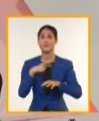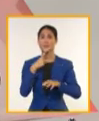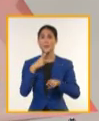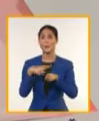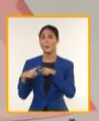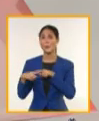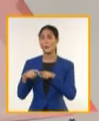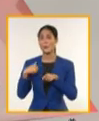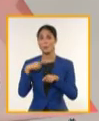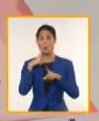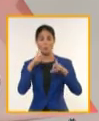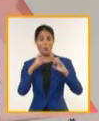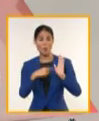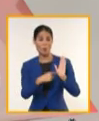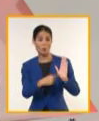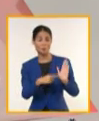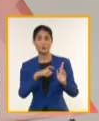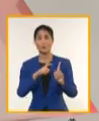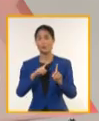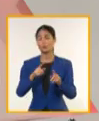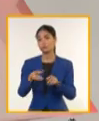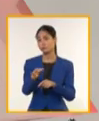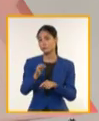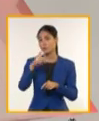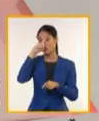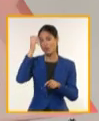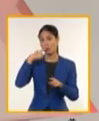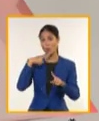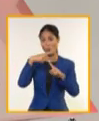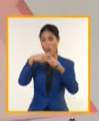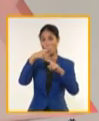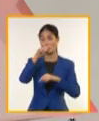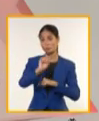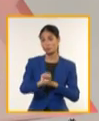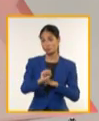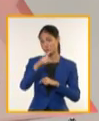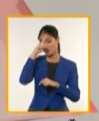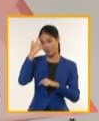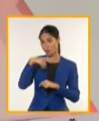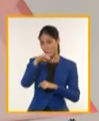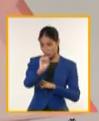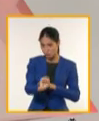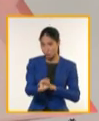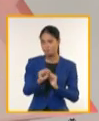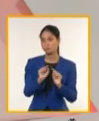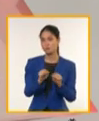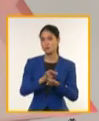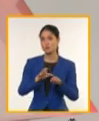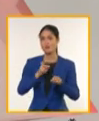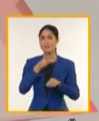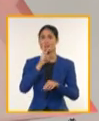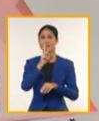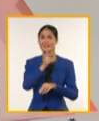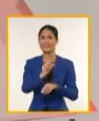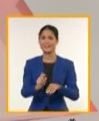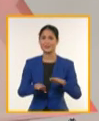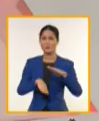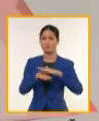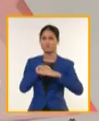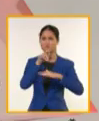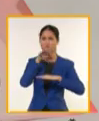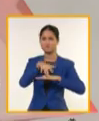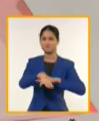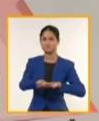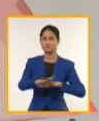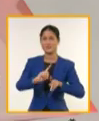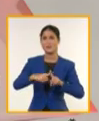unas fotos en San Antonio del Sur, inundado por la crecida de un río. Y bueno, un grupo de informaciones también sobre el tema de